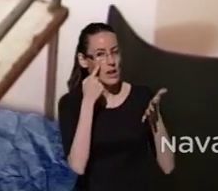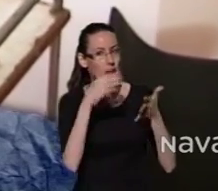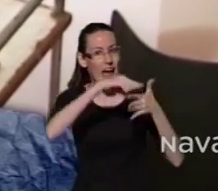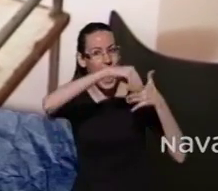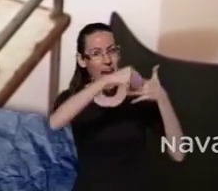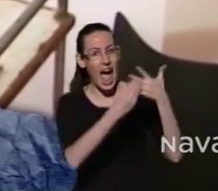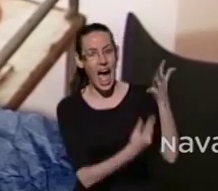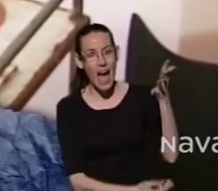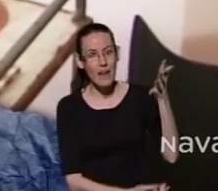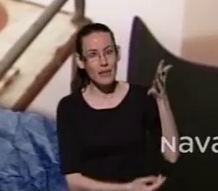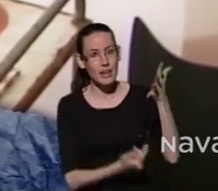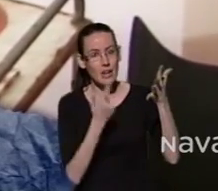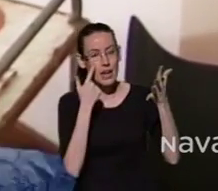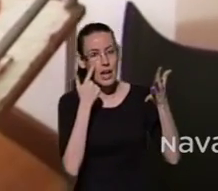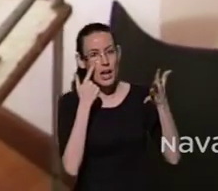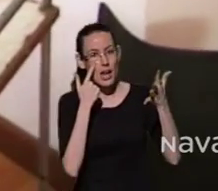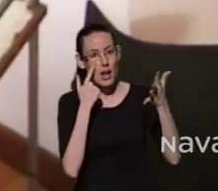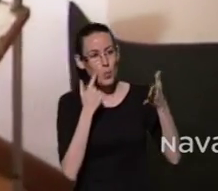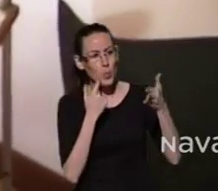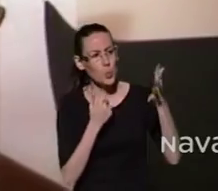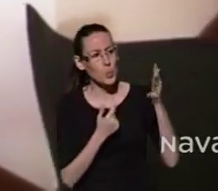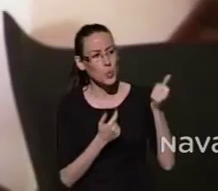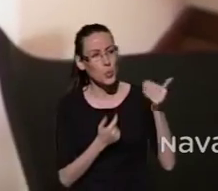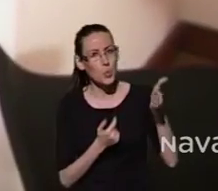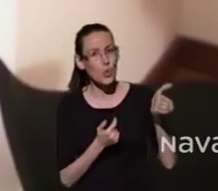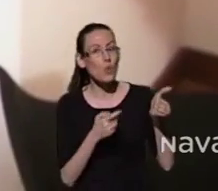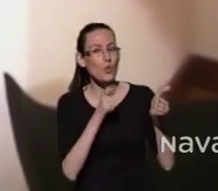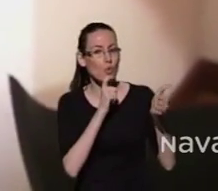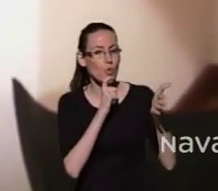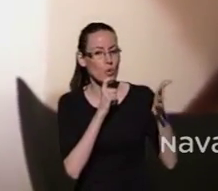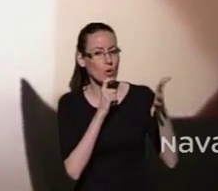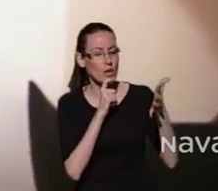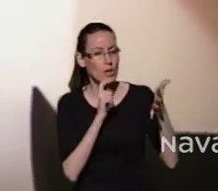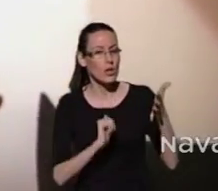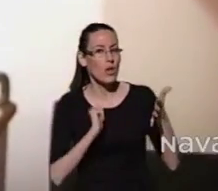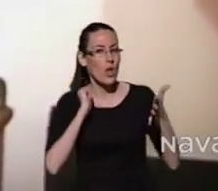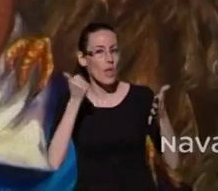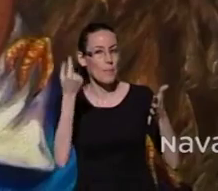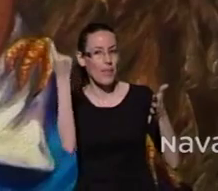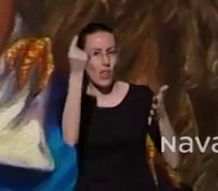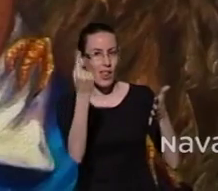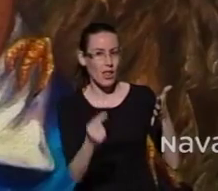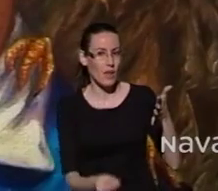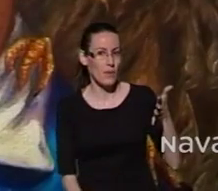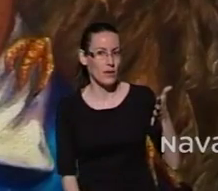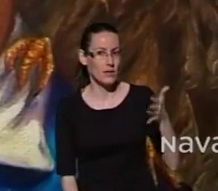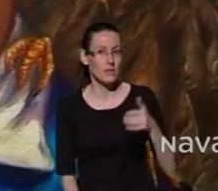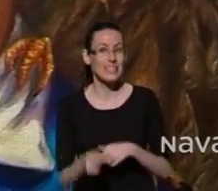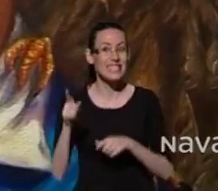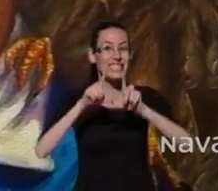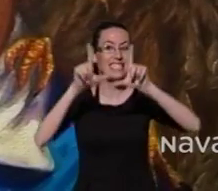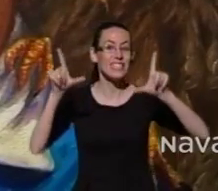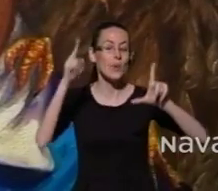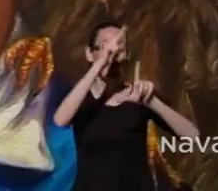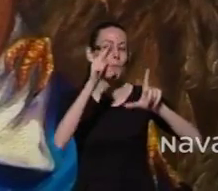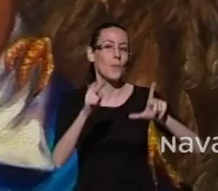la posición que yo quiero pintar y en función a eso es cuando voy a empezar a dibujarlo. Este cuadro he tardado 10 meses